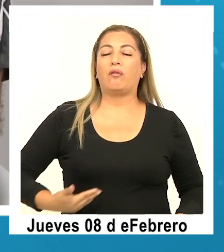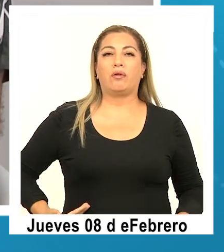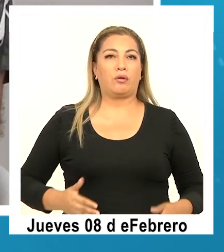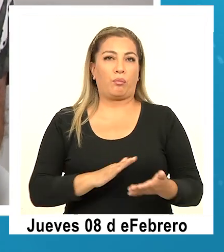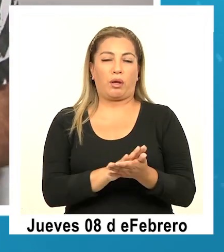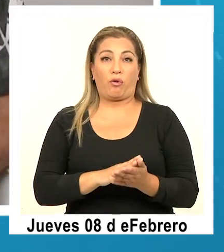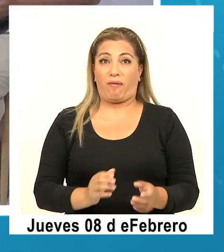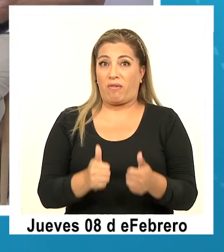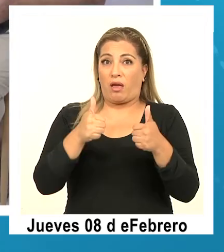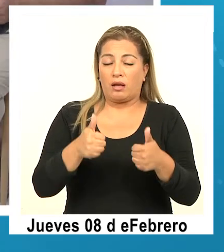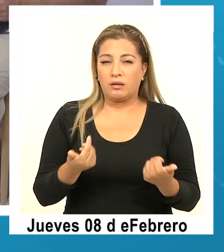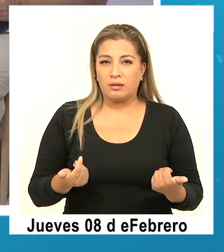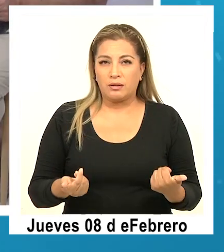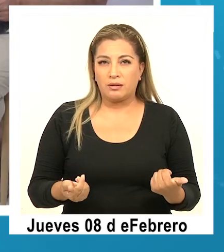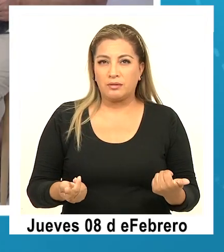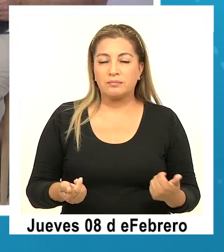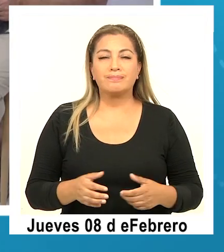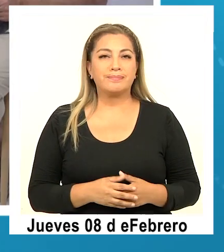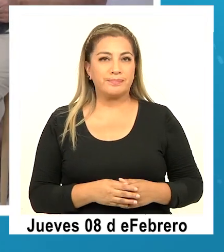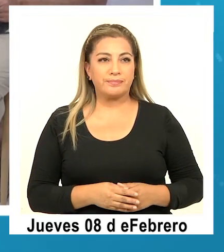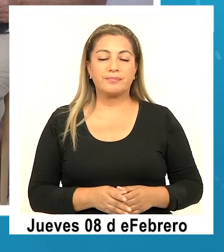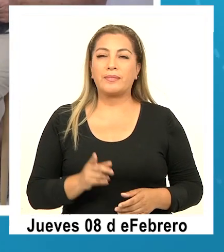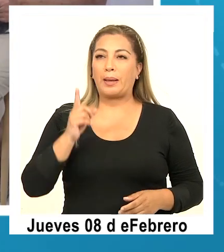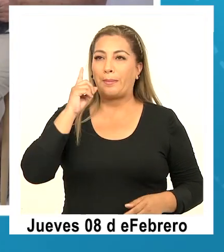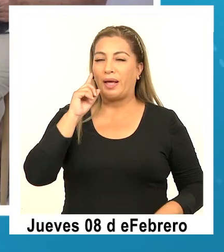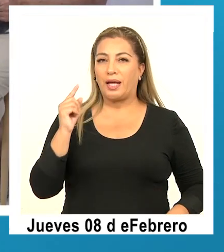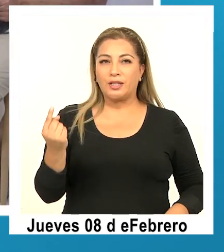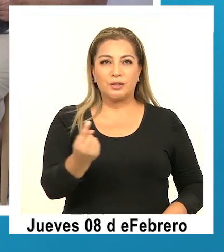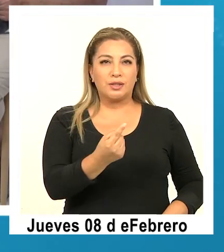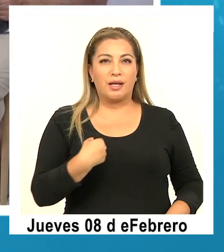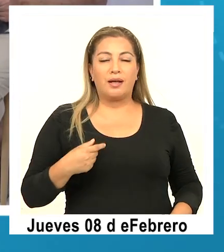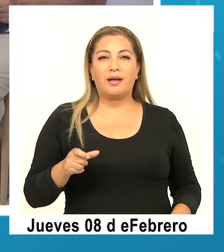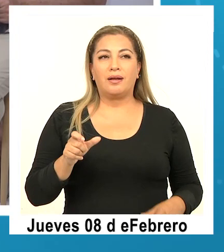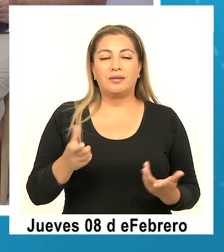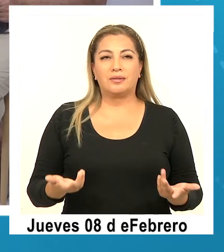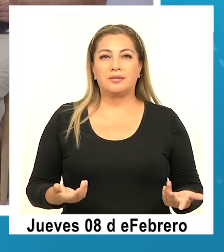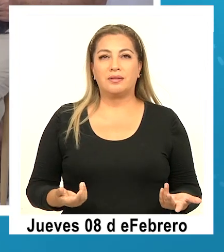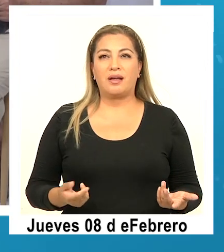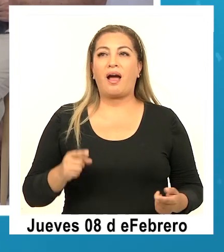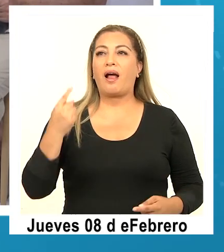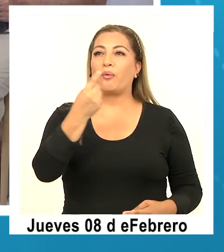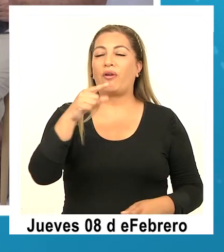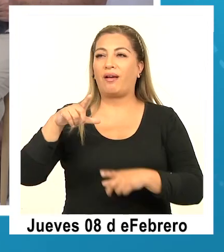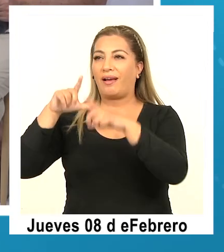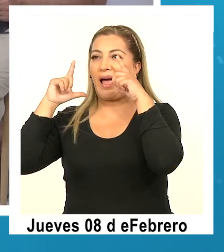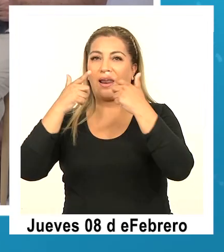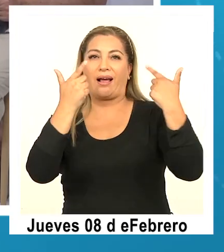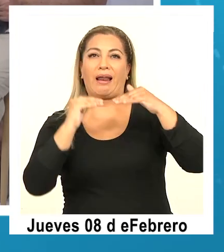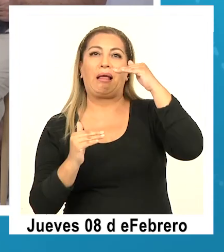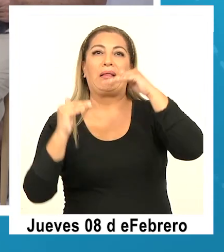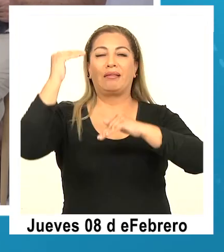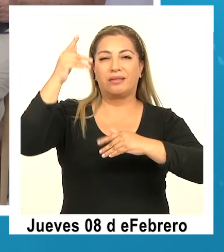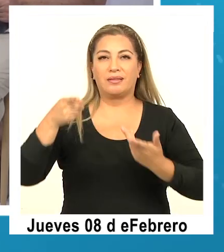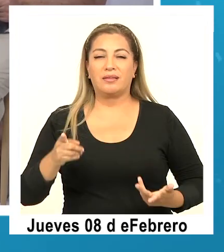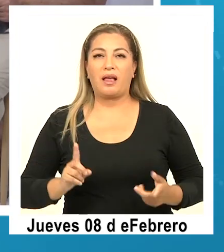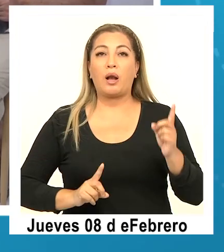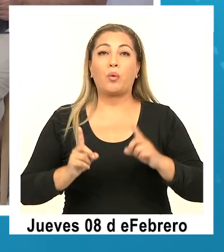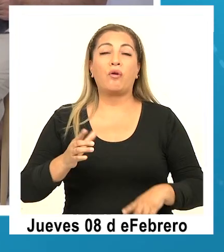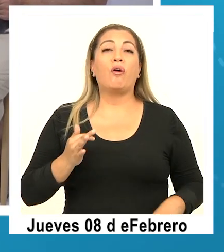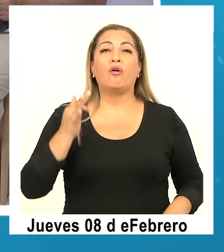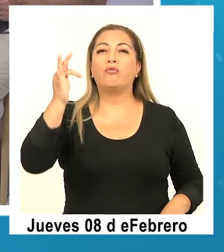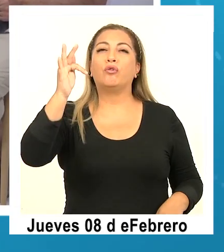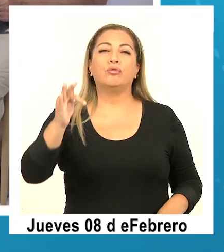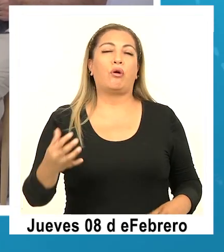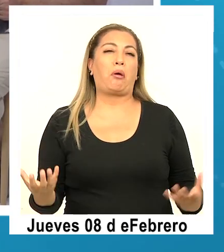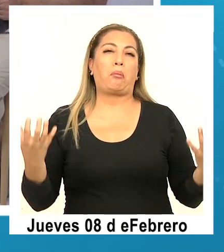ejemplo, le vaya bien, y sin embargo, claro, ellos logran un cierto posicionamiento, ¿cierto?, para eventuales futuros